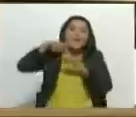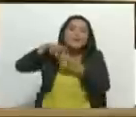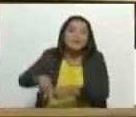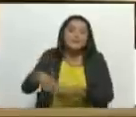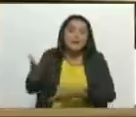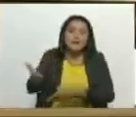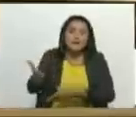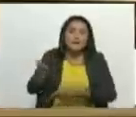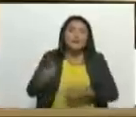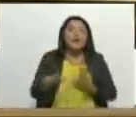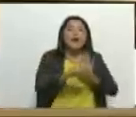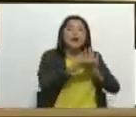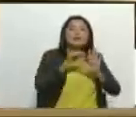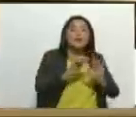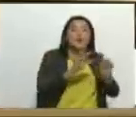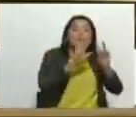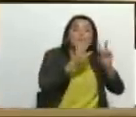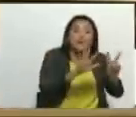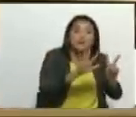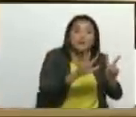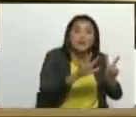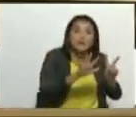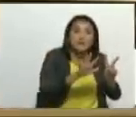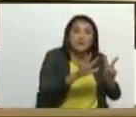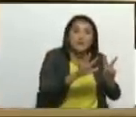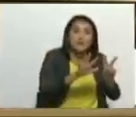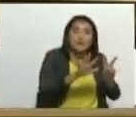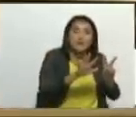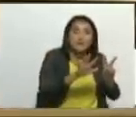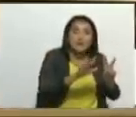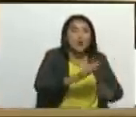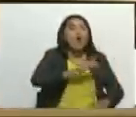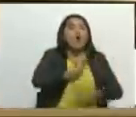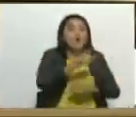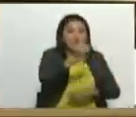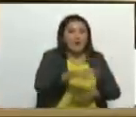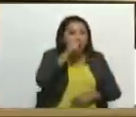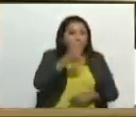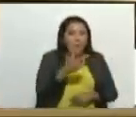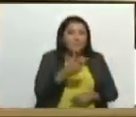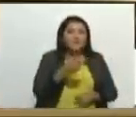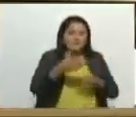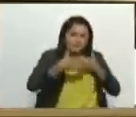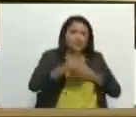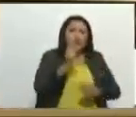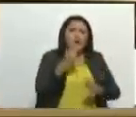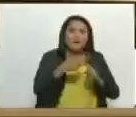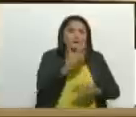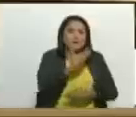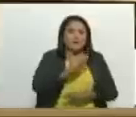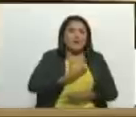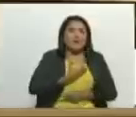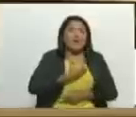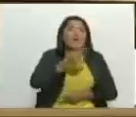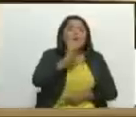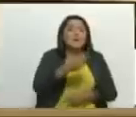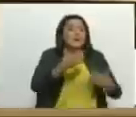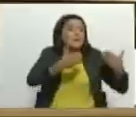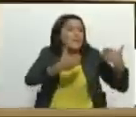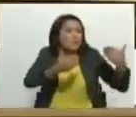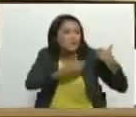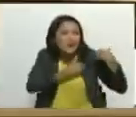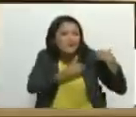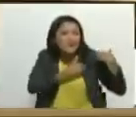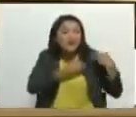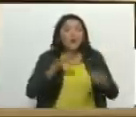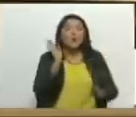El artículo 7 obliga a ese sujeto, futuro exalcalde, a ser corresponsable en la defensa y en la